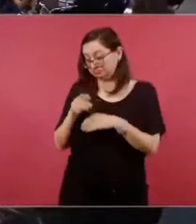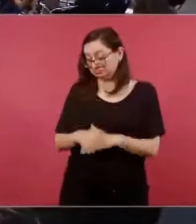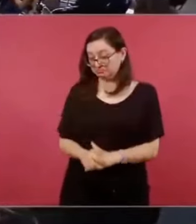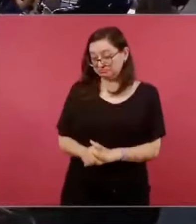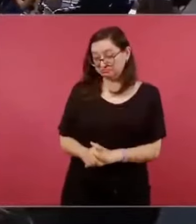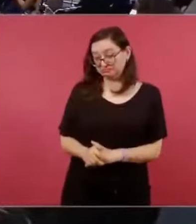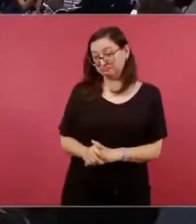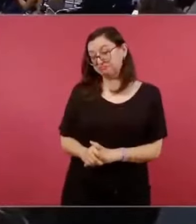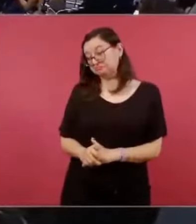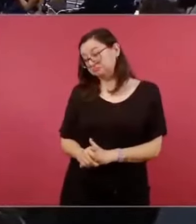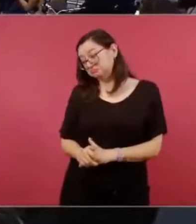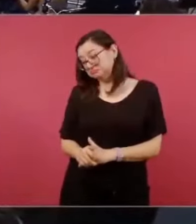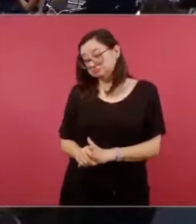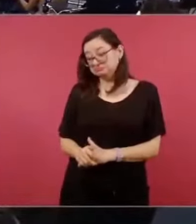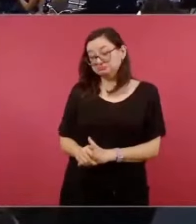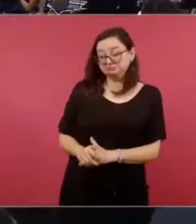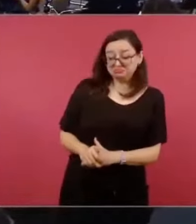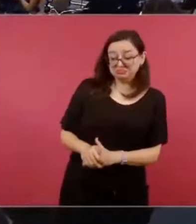profesionales,